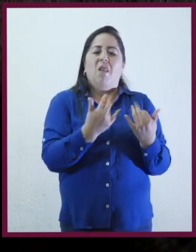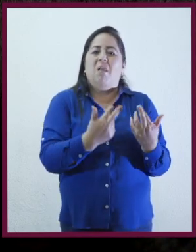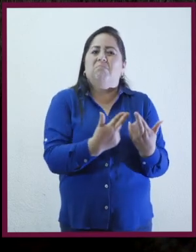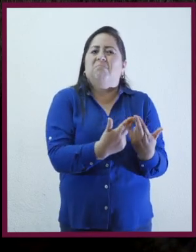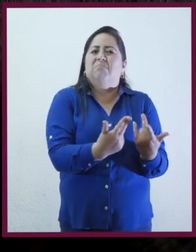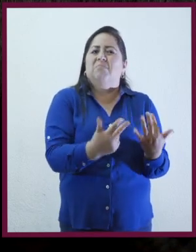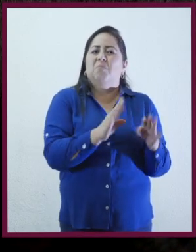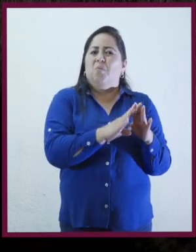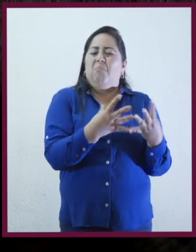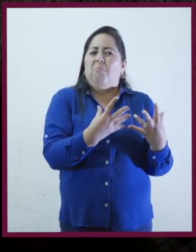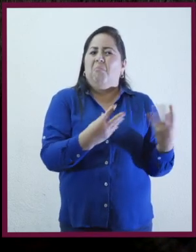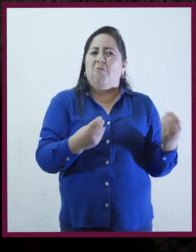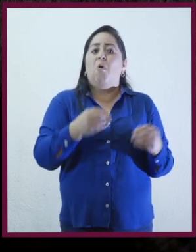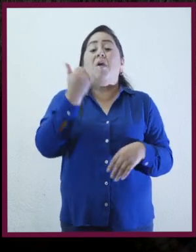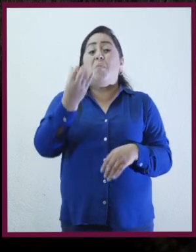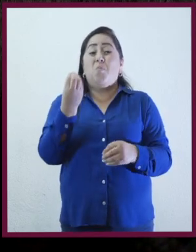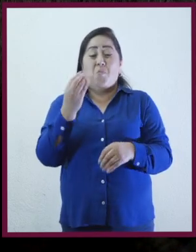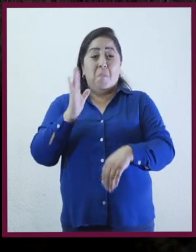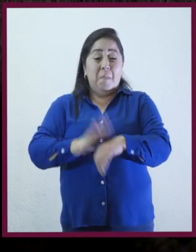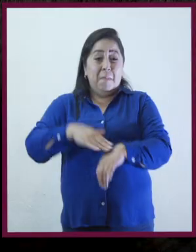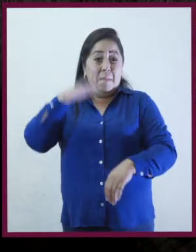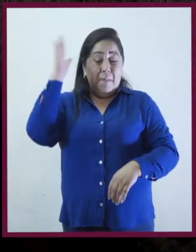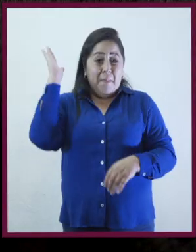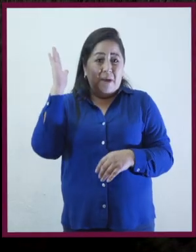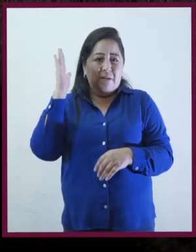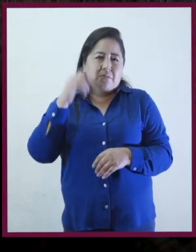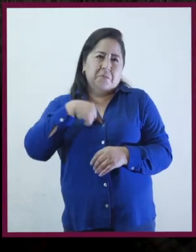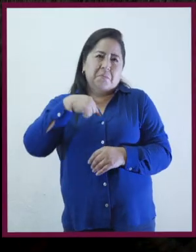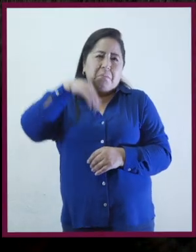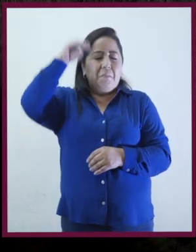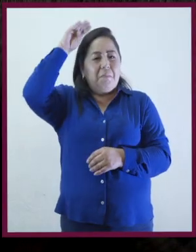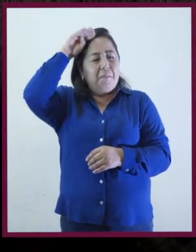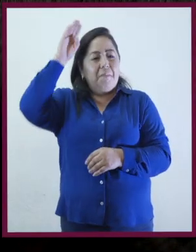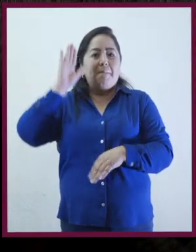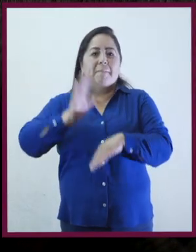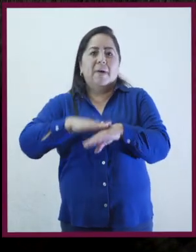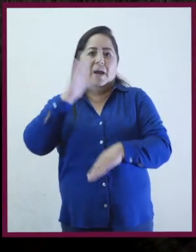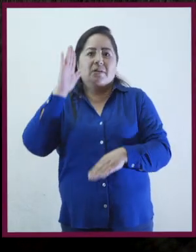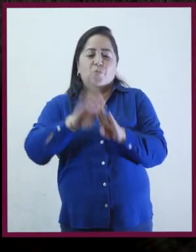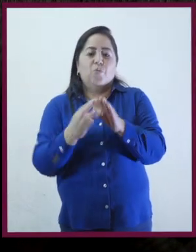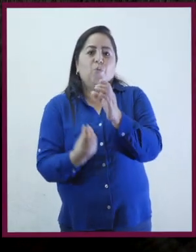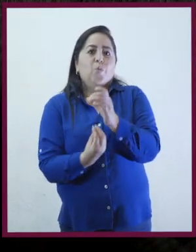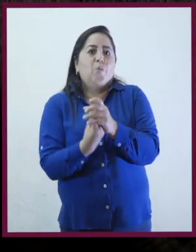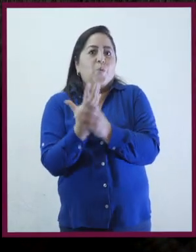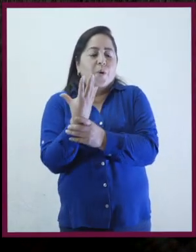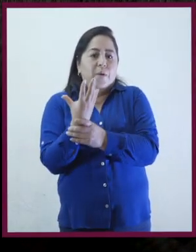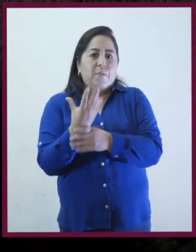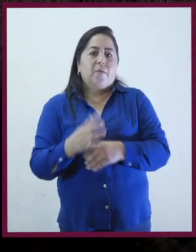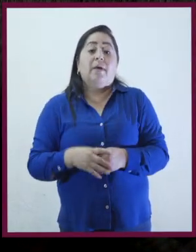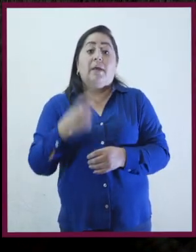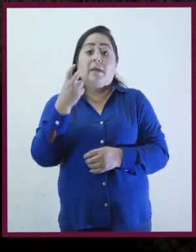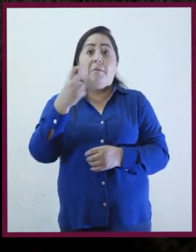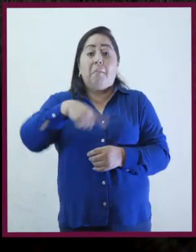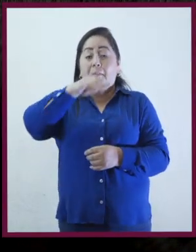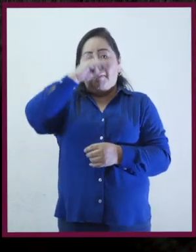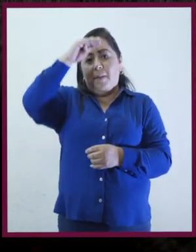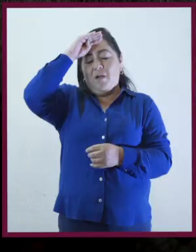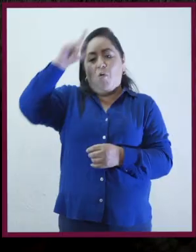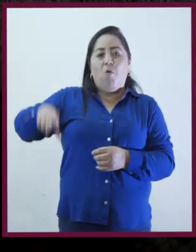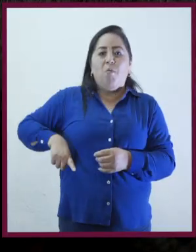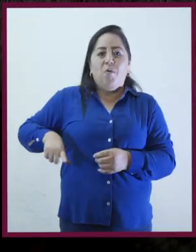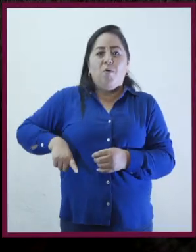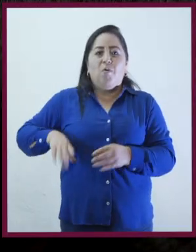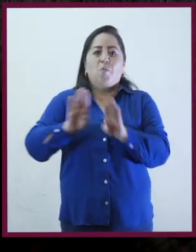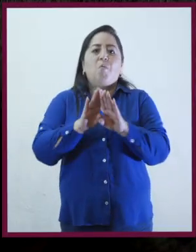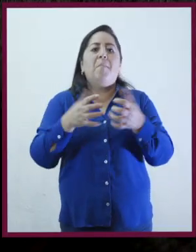de manera, digamos, mucho más, yo diría más innovadora, estaban pensando el gobierno como